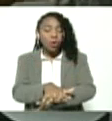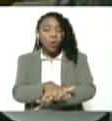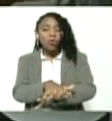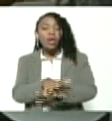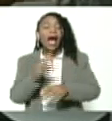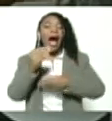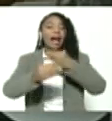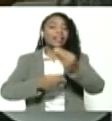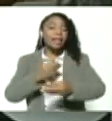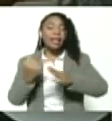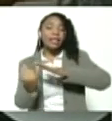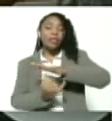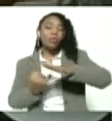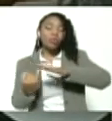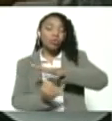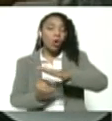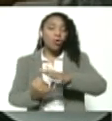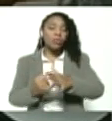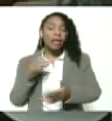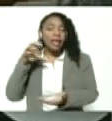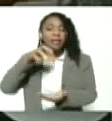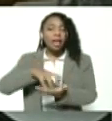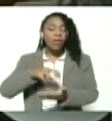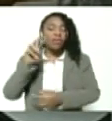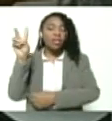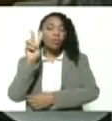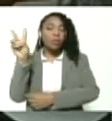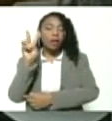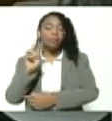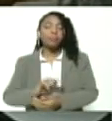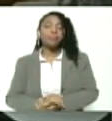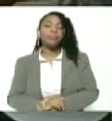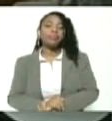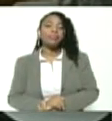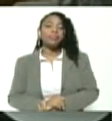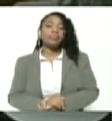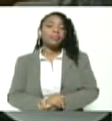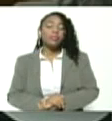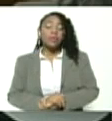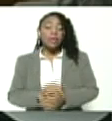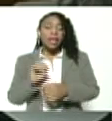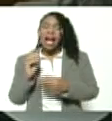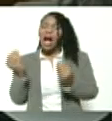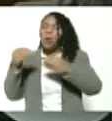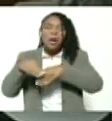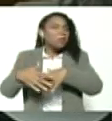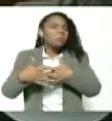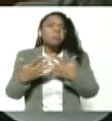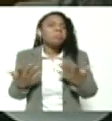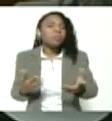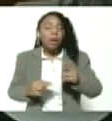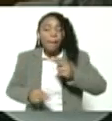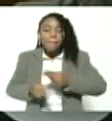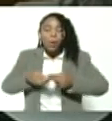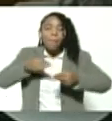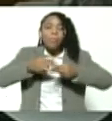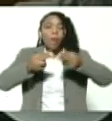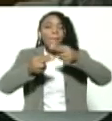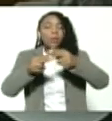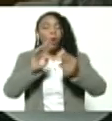las instituciones del Estado venezolano. Este acuerdo, construido en el Poder